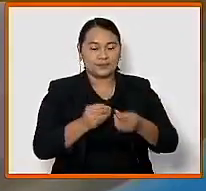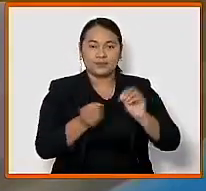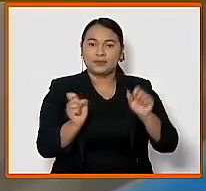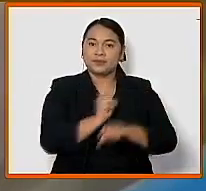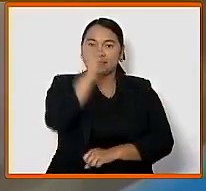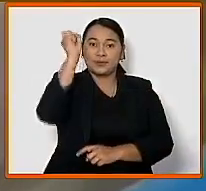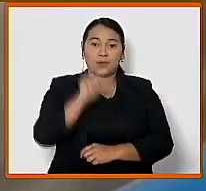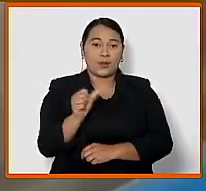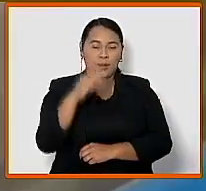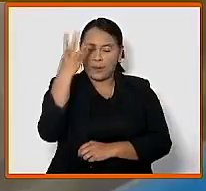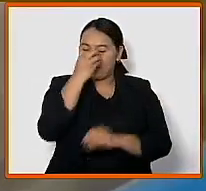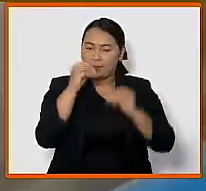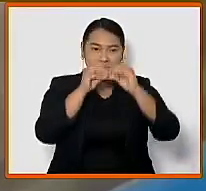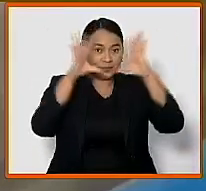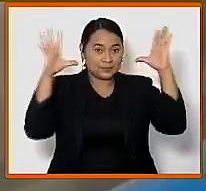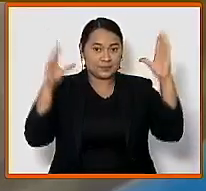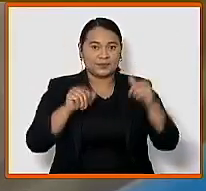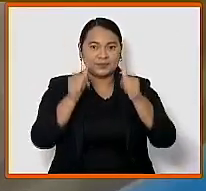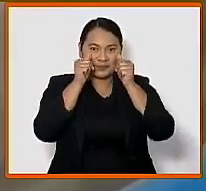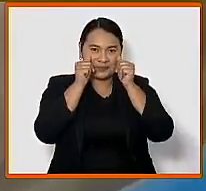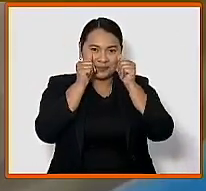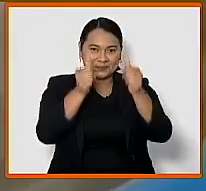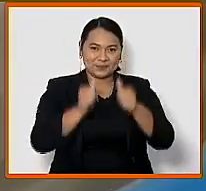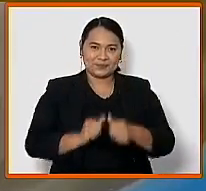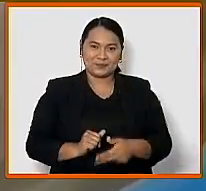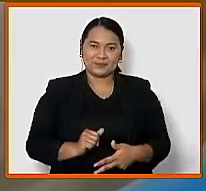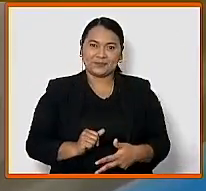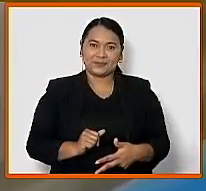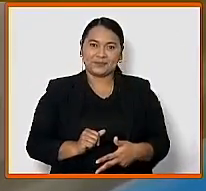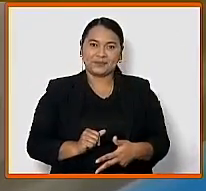esta linda mañana es el... Atento.